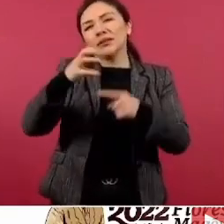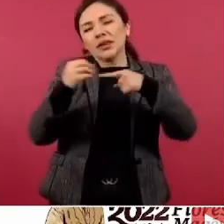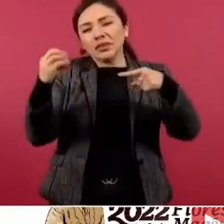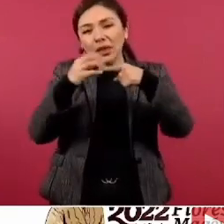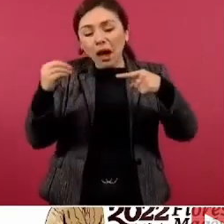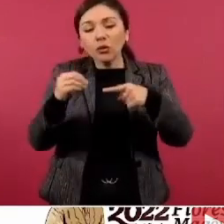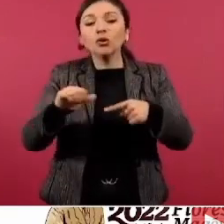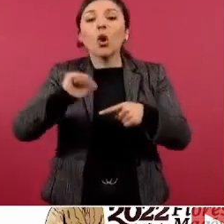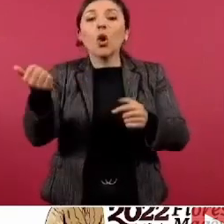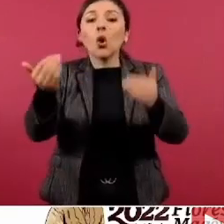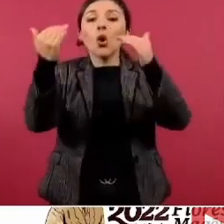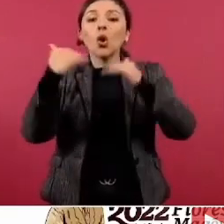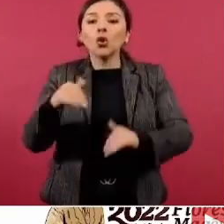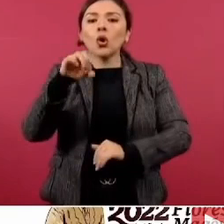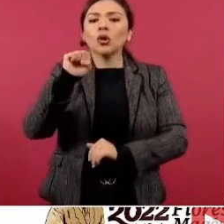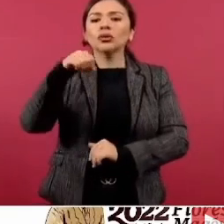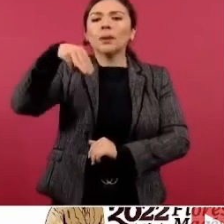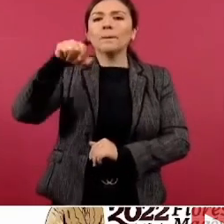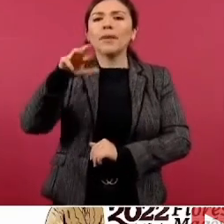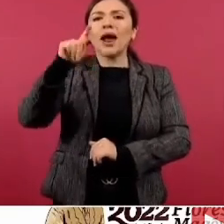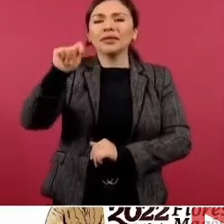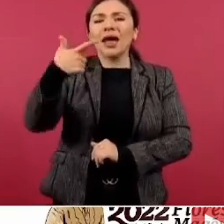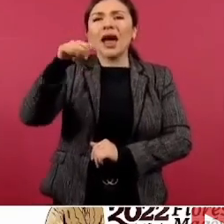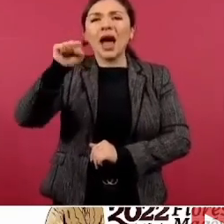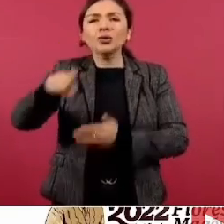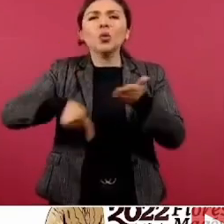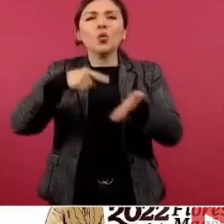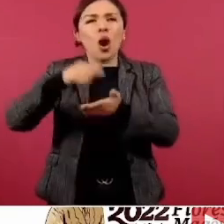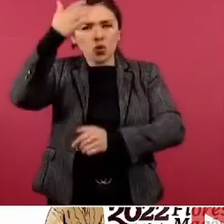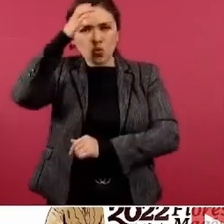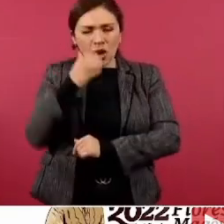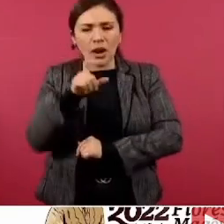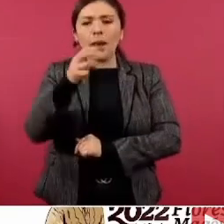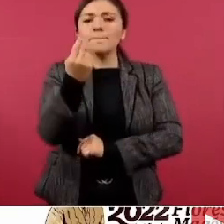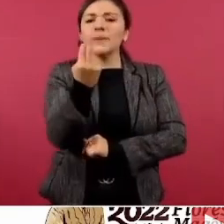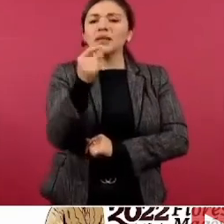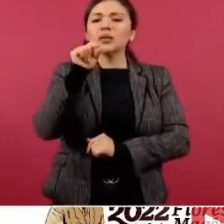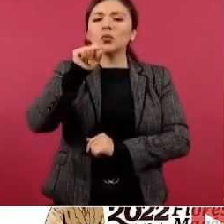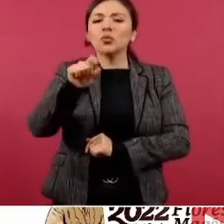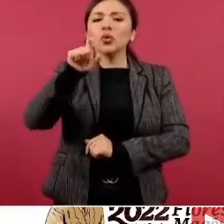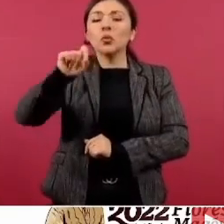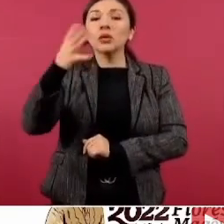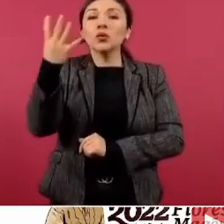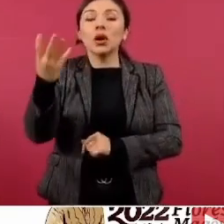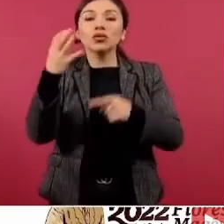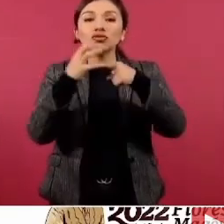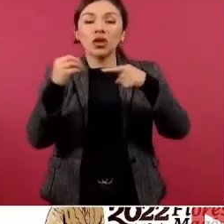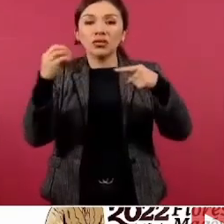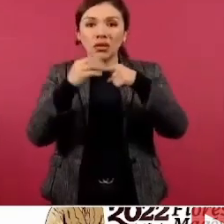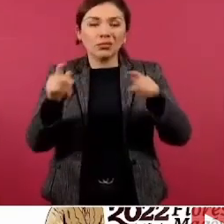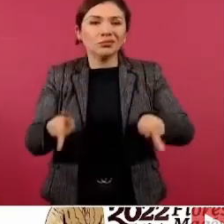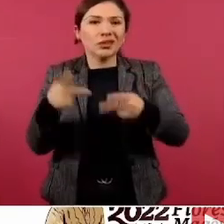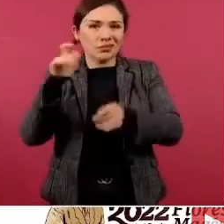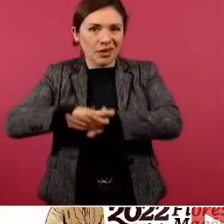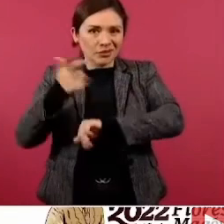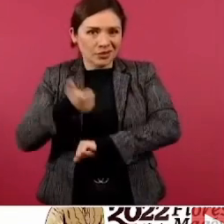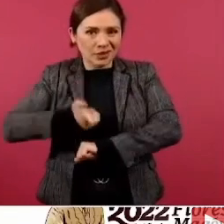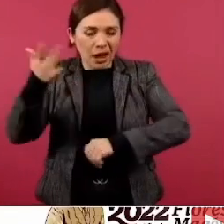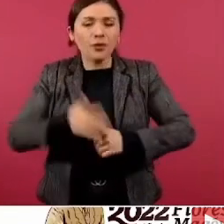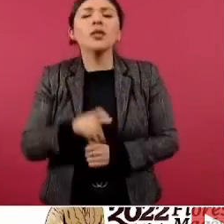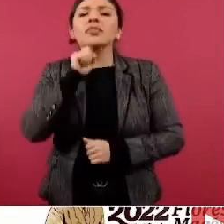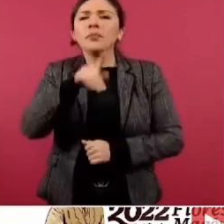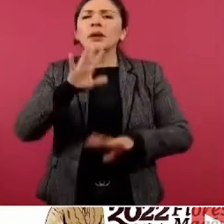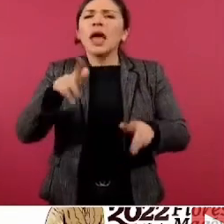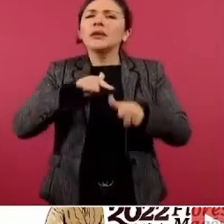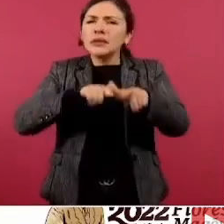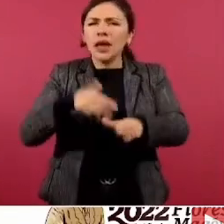centavos. Y Smart Gas en Culiacán, Sinaloa, a 25 pesos con 24 centavos. Además, se han